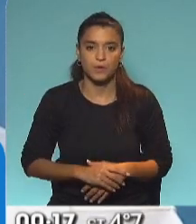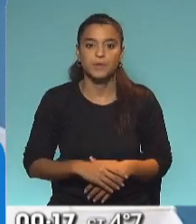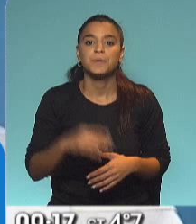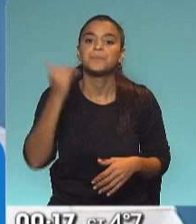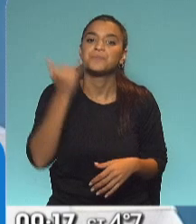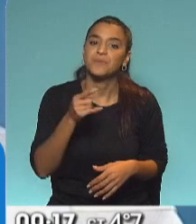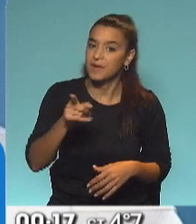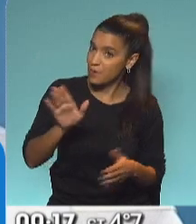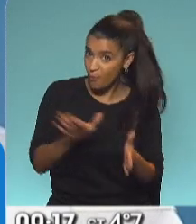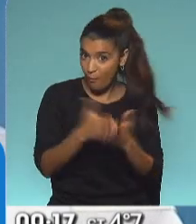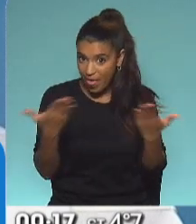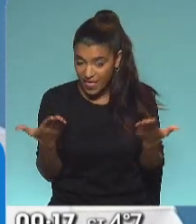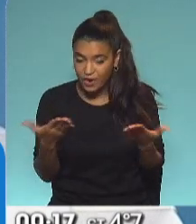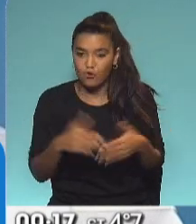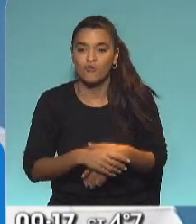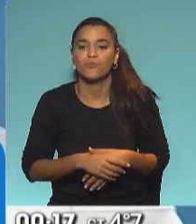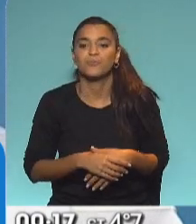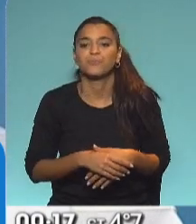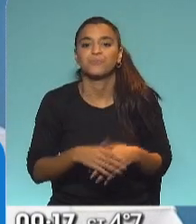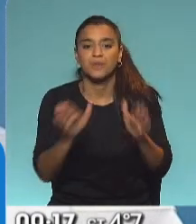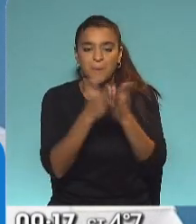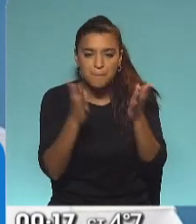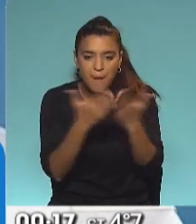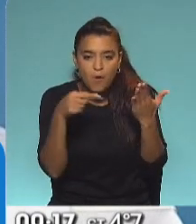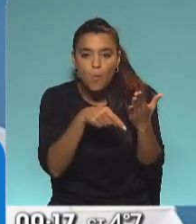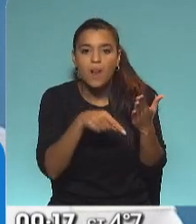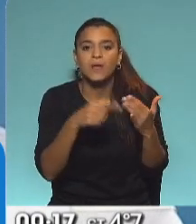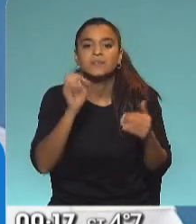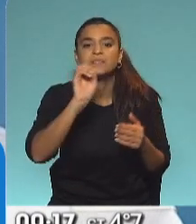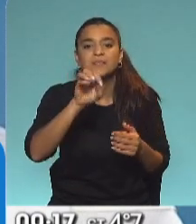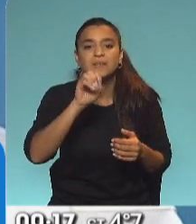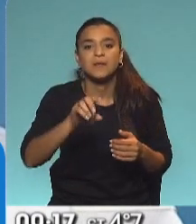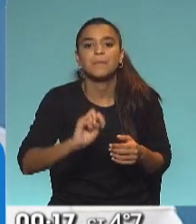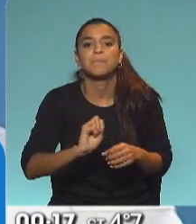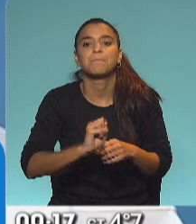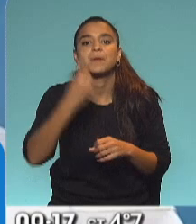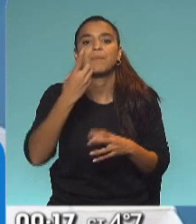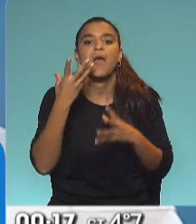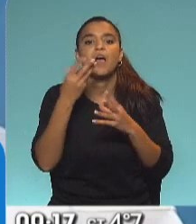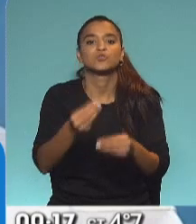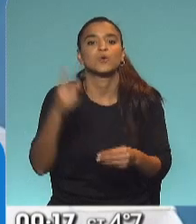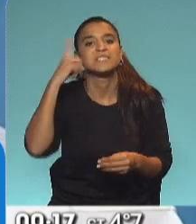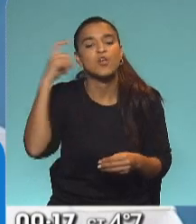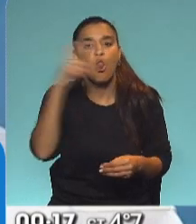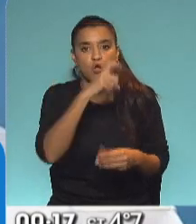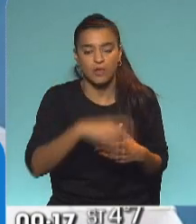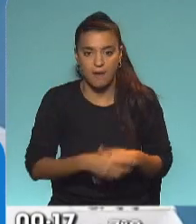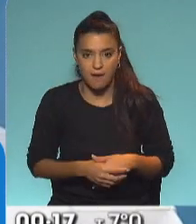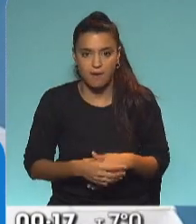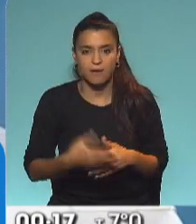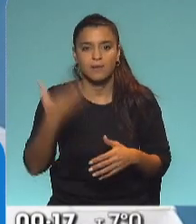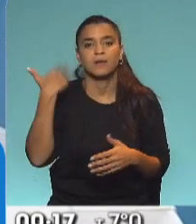Hay un cuadernito, un manualcito, que se llama Primera Ayuda Psicológica, que